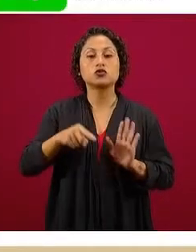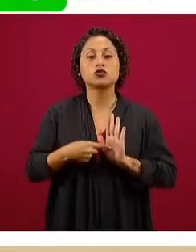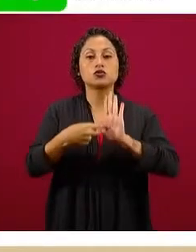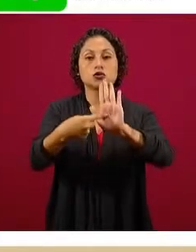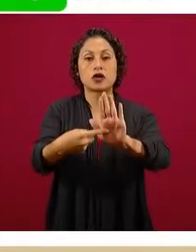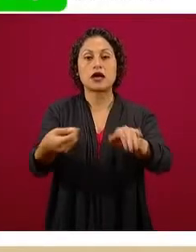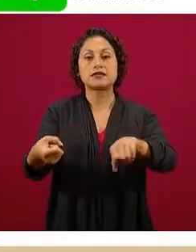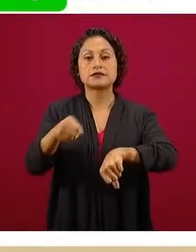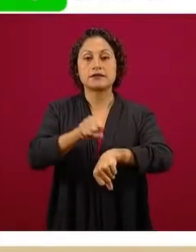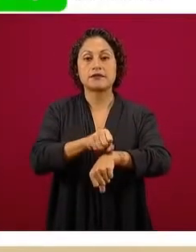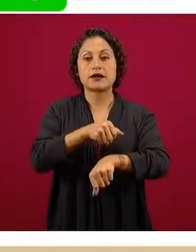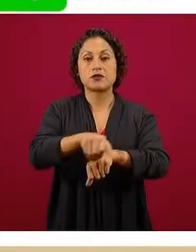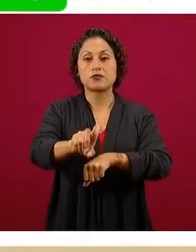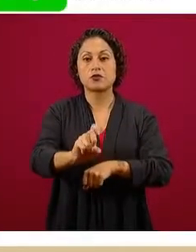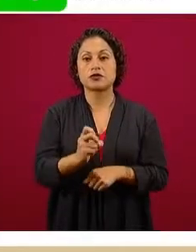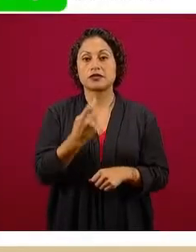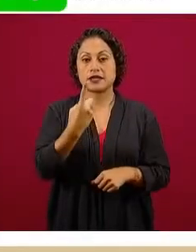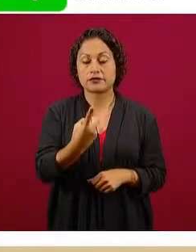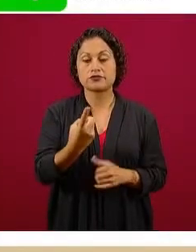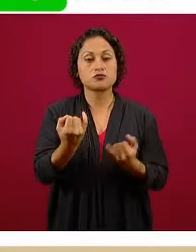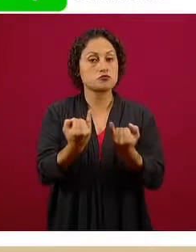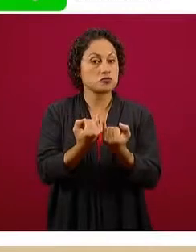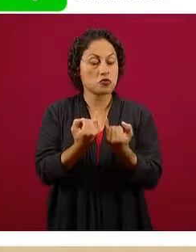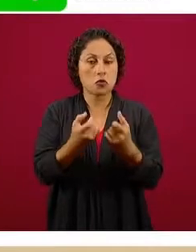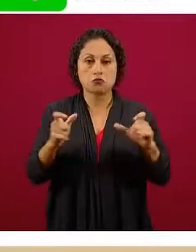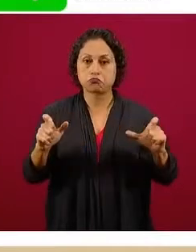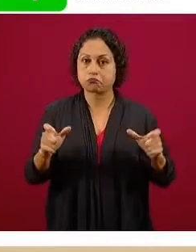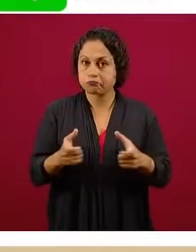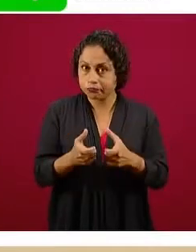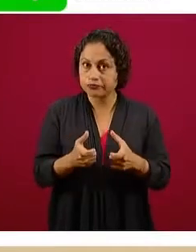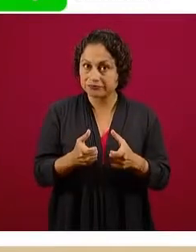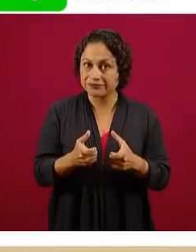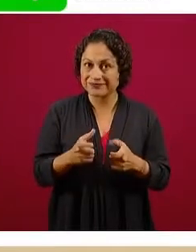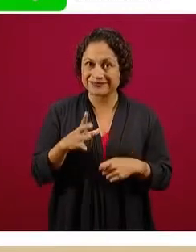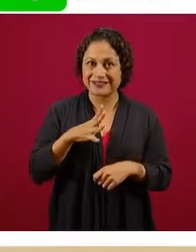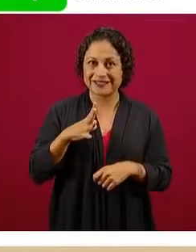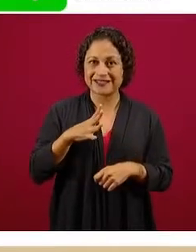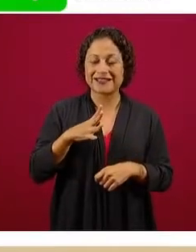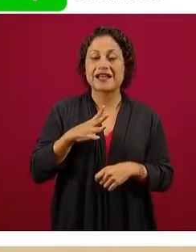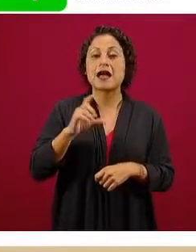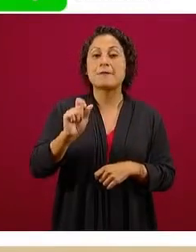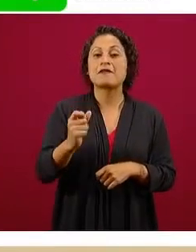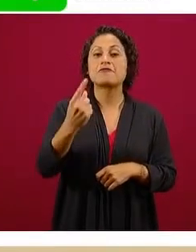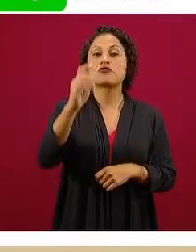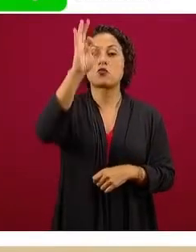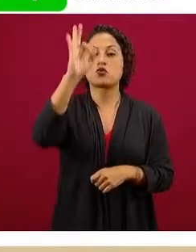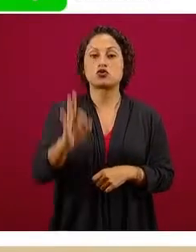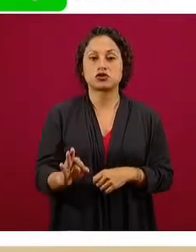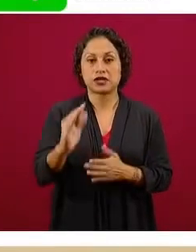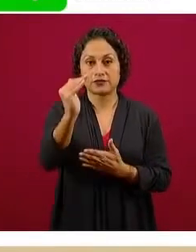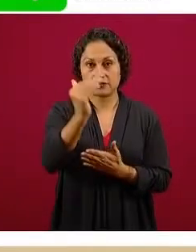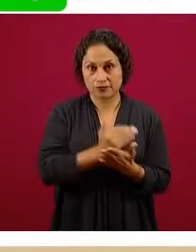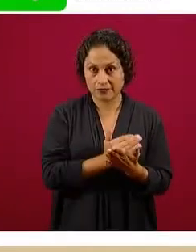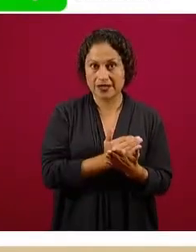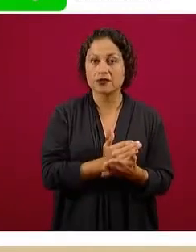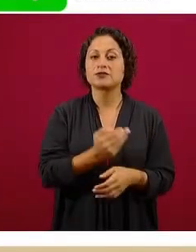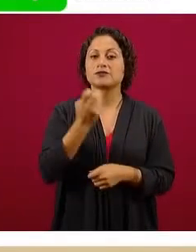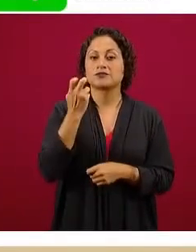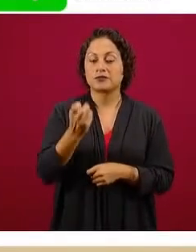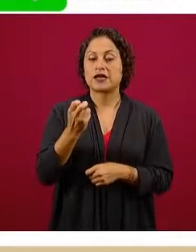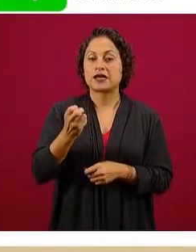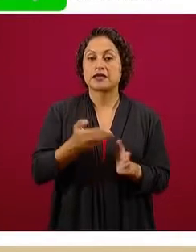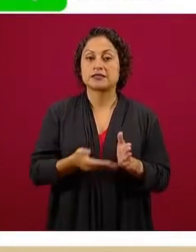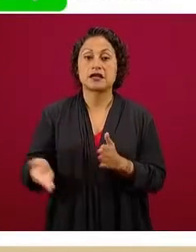31, igualmente iniciamos con un descenso similar, estaba en menos 21%, y ese menos 21% para la